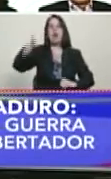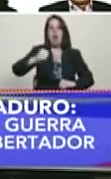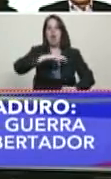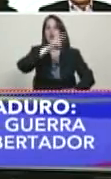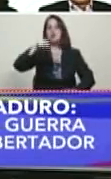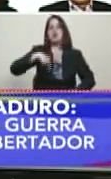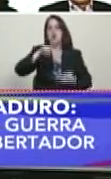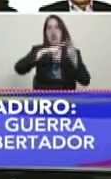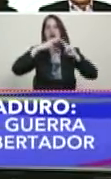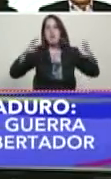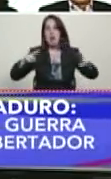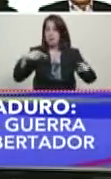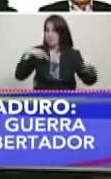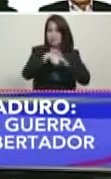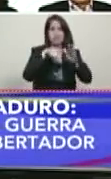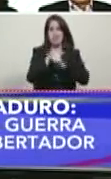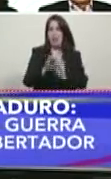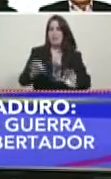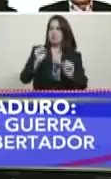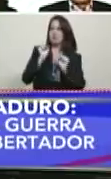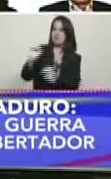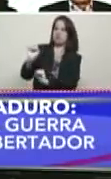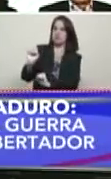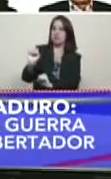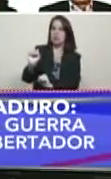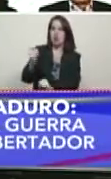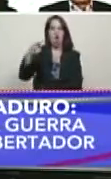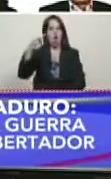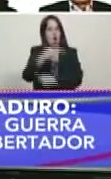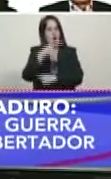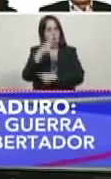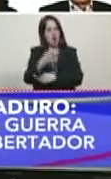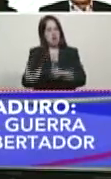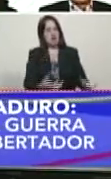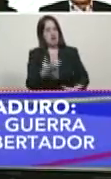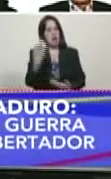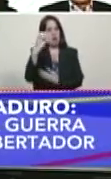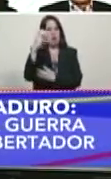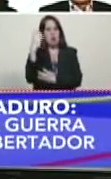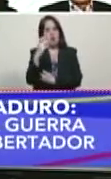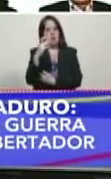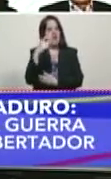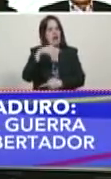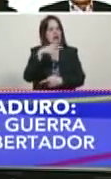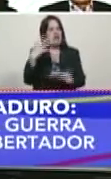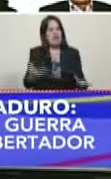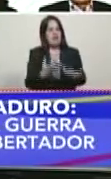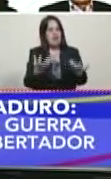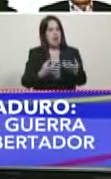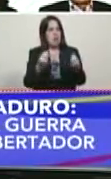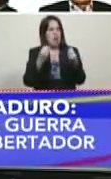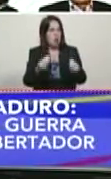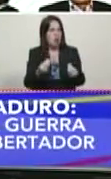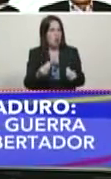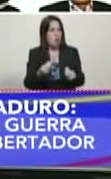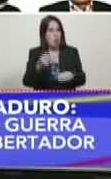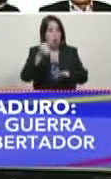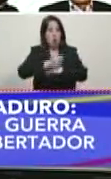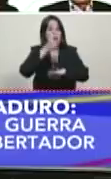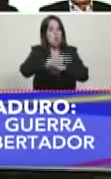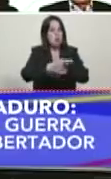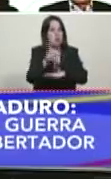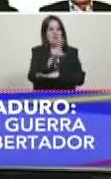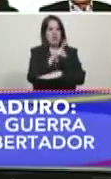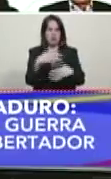no pasaron la orden de iván duque fue quemar los camiones para echarle la culpa a venezuela y